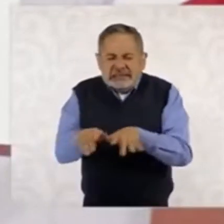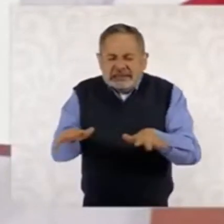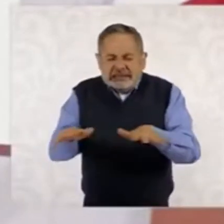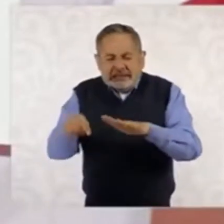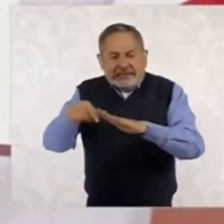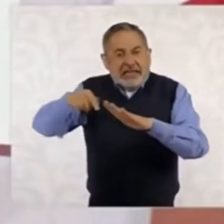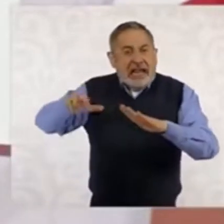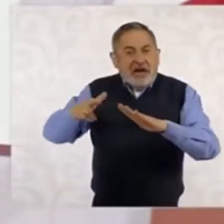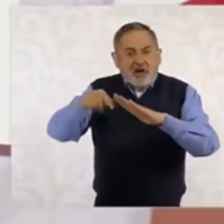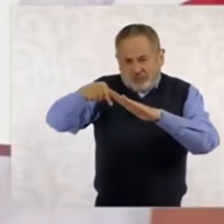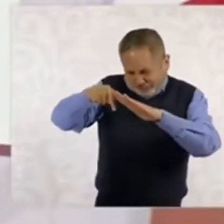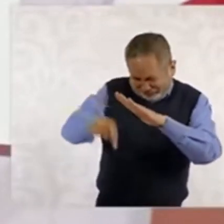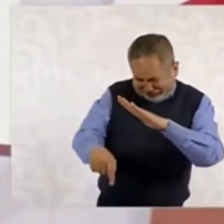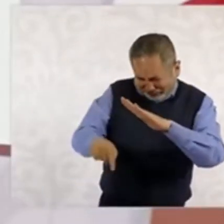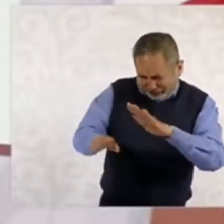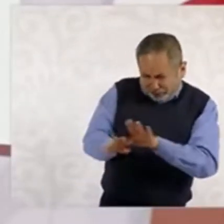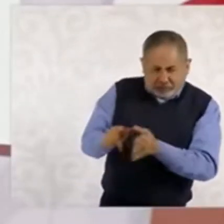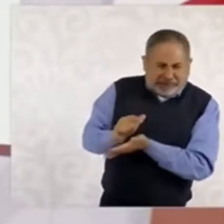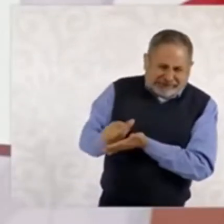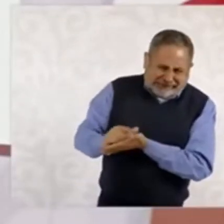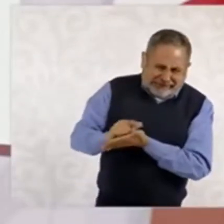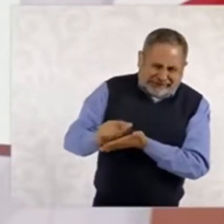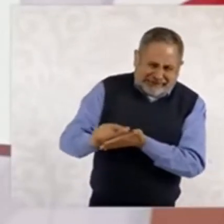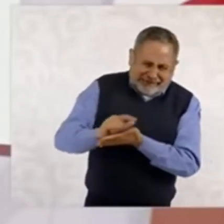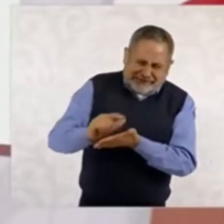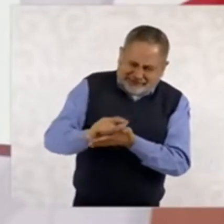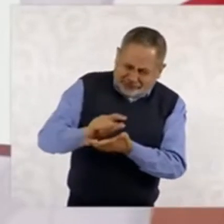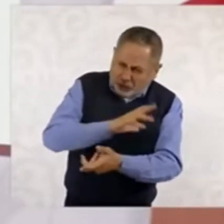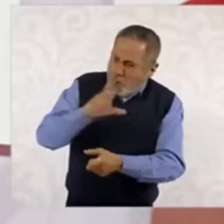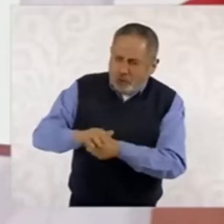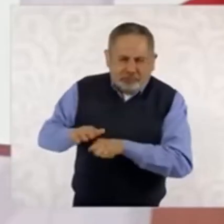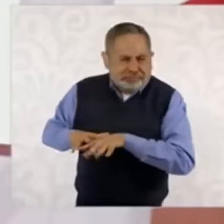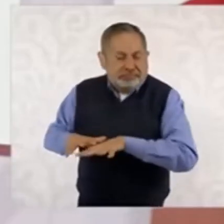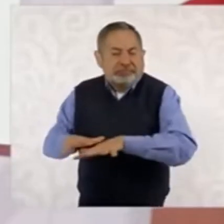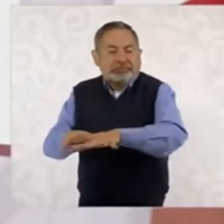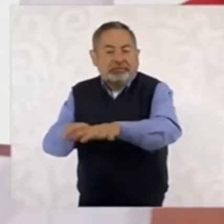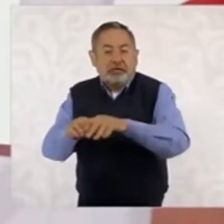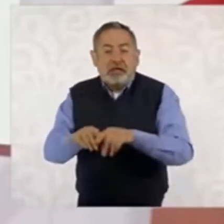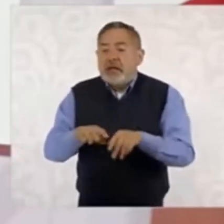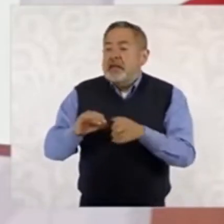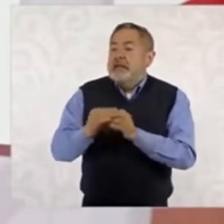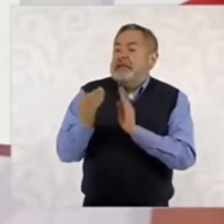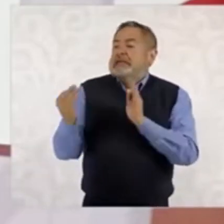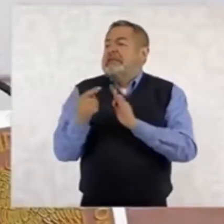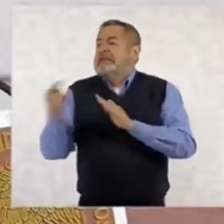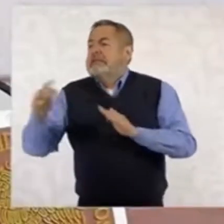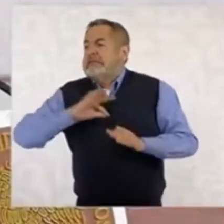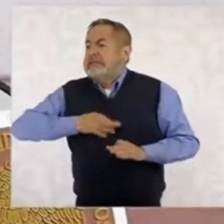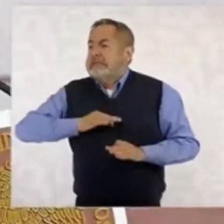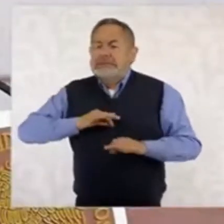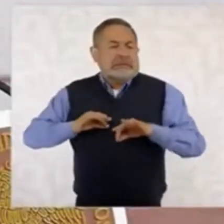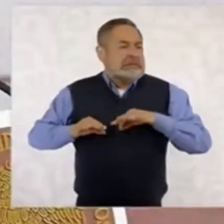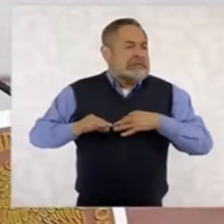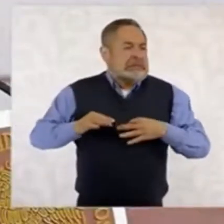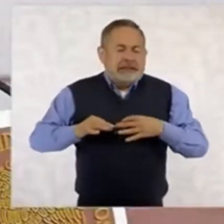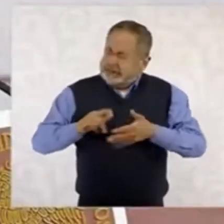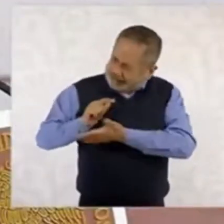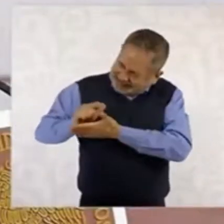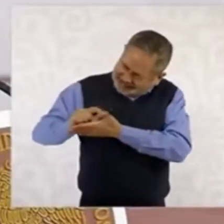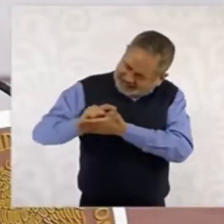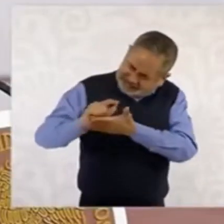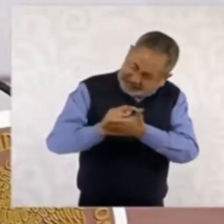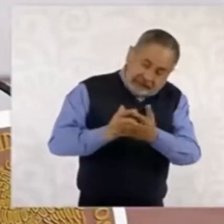sedimentos, y la implementación de acciones de saneamiento del suelo contaminado. En materia de agua,